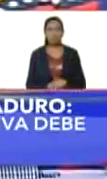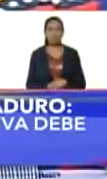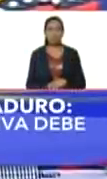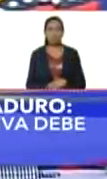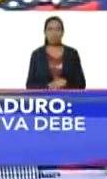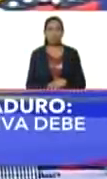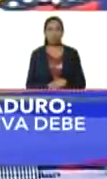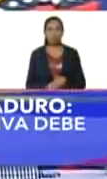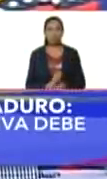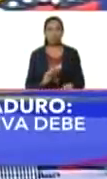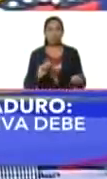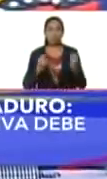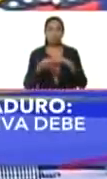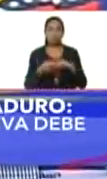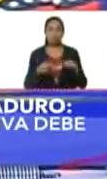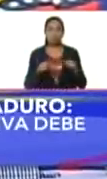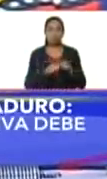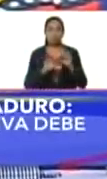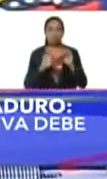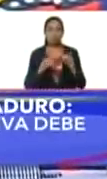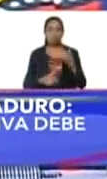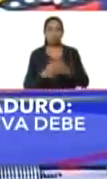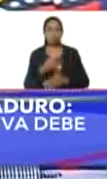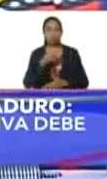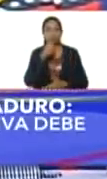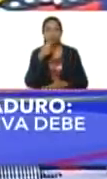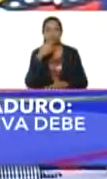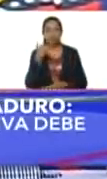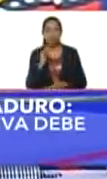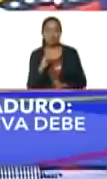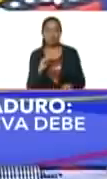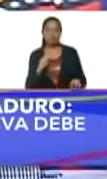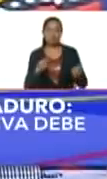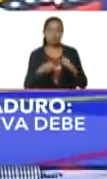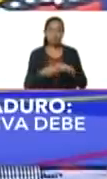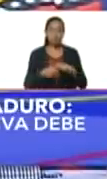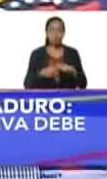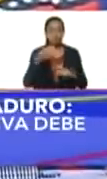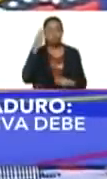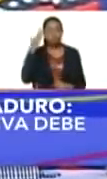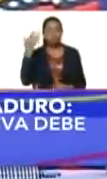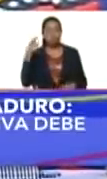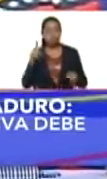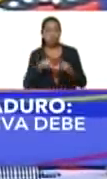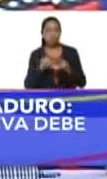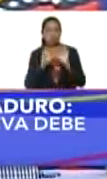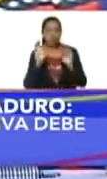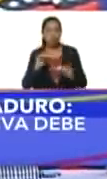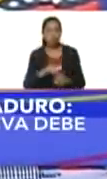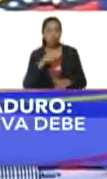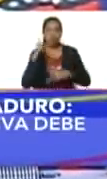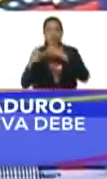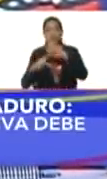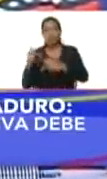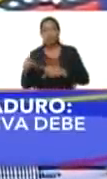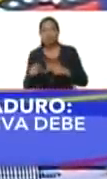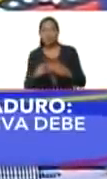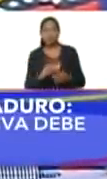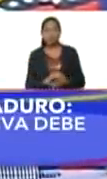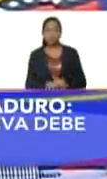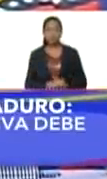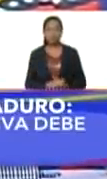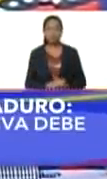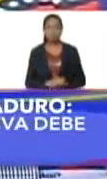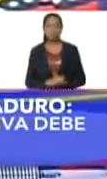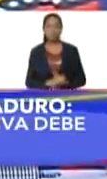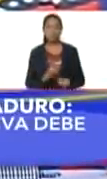que se convierta en lo más hermoso que se puede convertir un sueño, una política, que se convierta